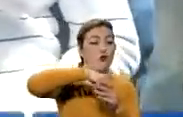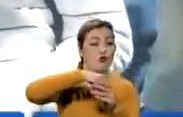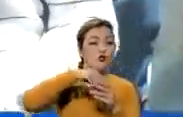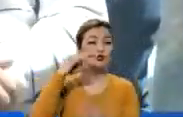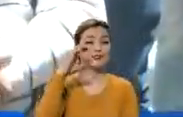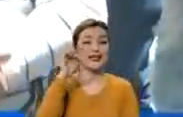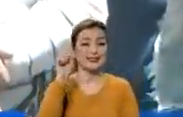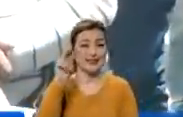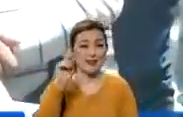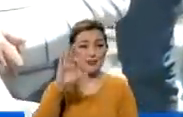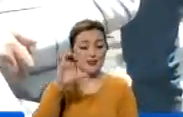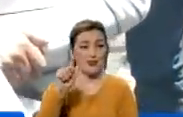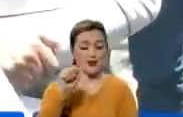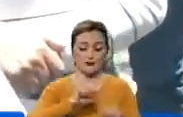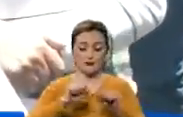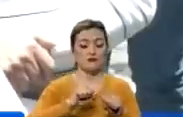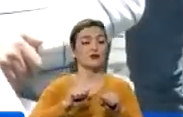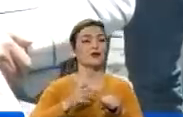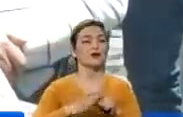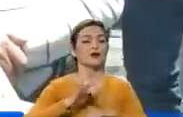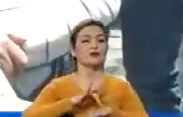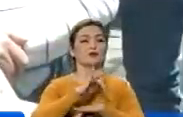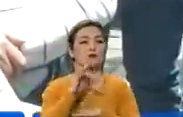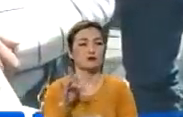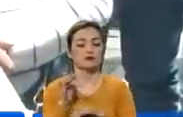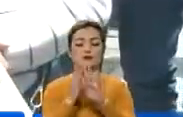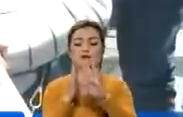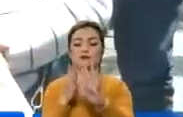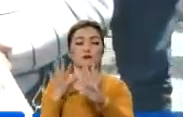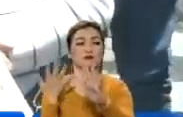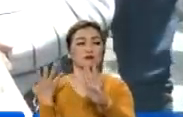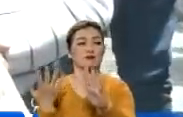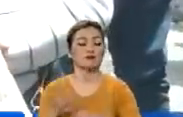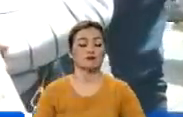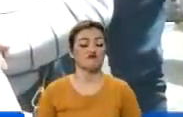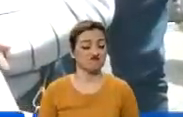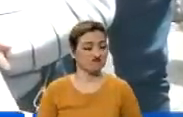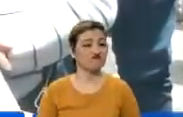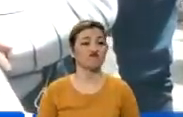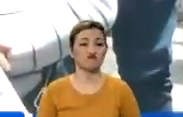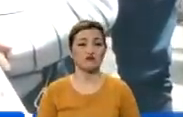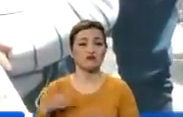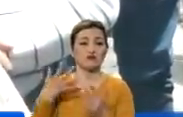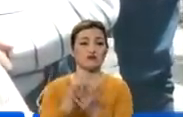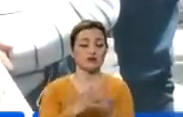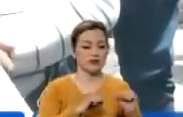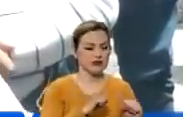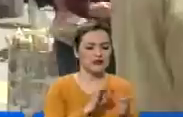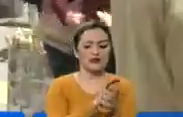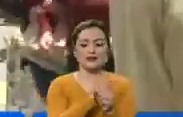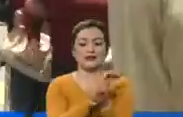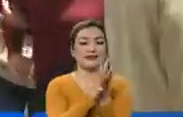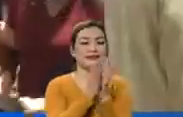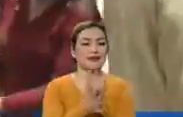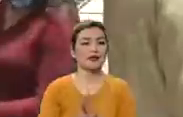dicen que aún no termina, y para hacer ese trámite tenemos que madrugar, tenemos que hacer cola, y cuando más tenemos que regresar sin haber hecho nada,